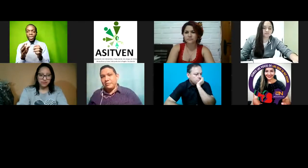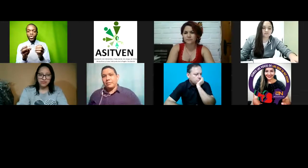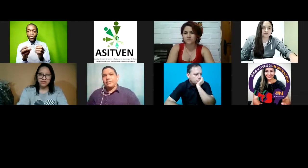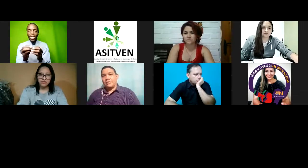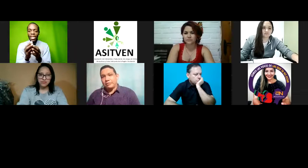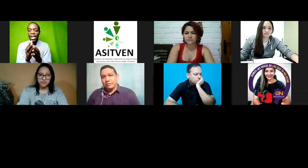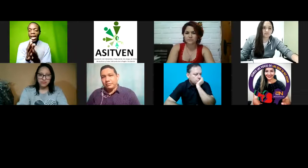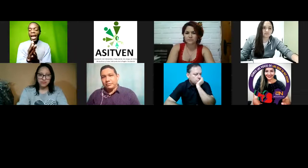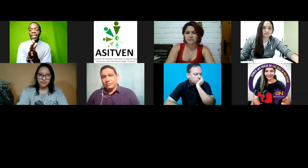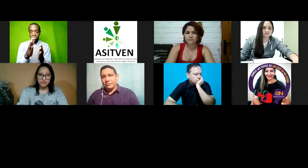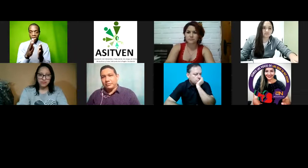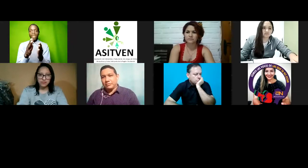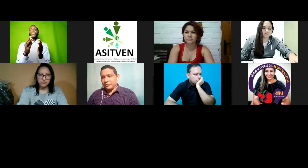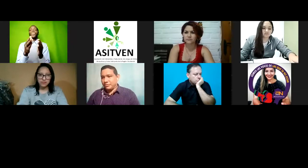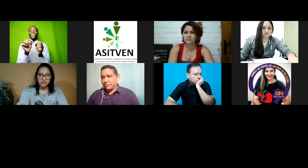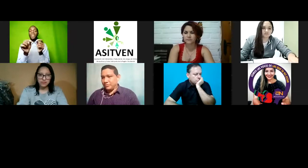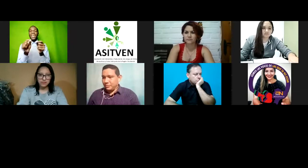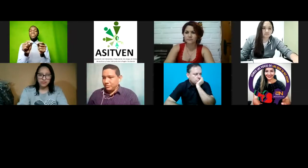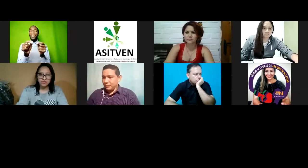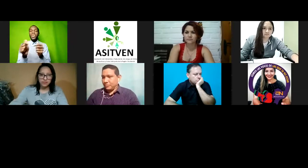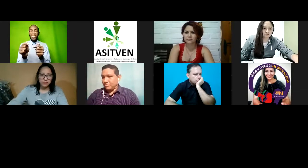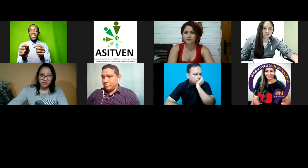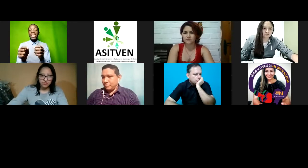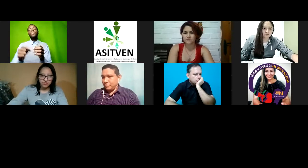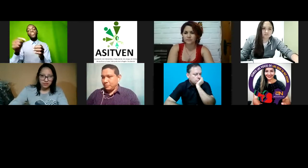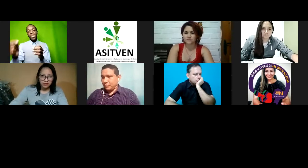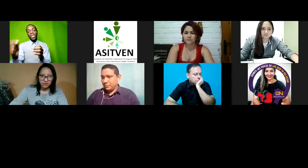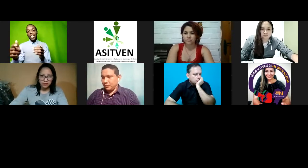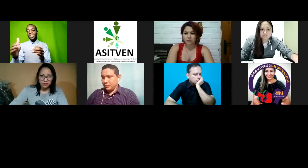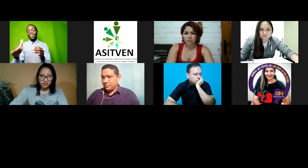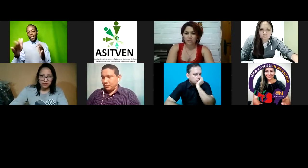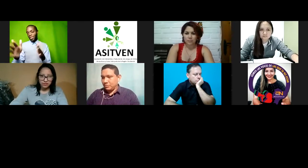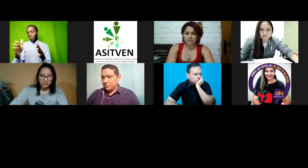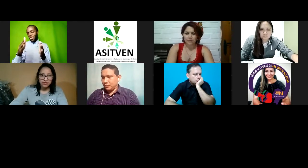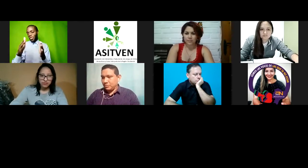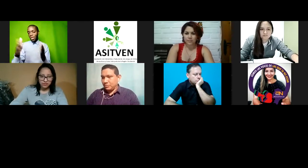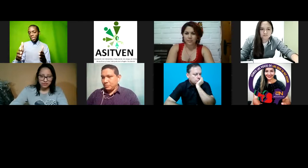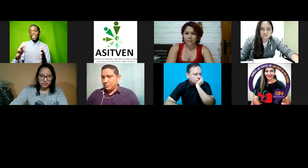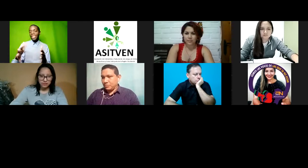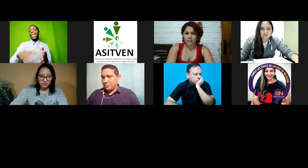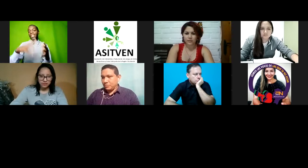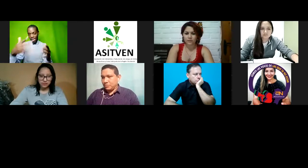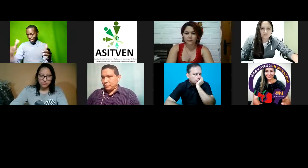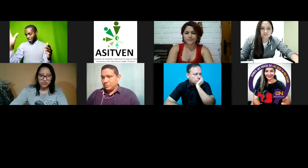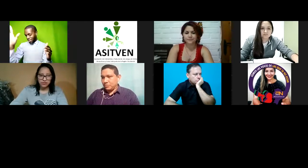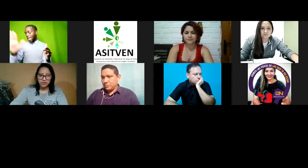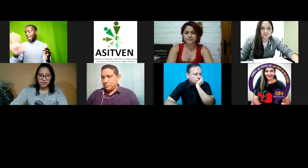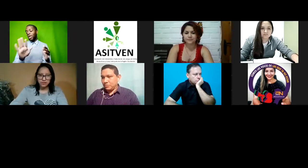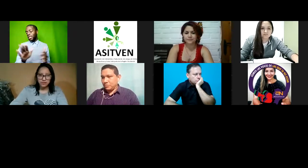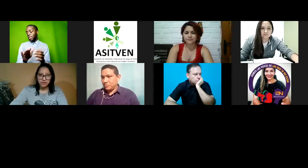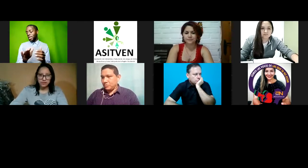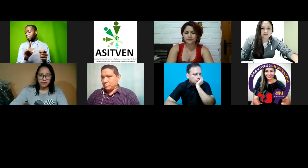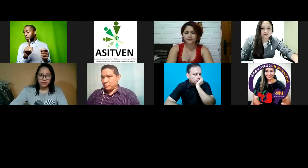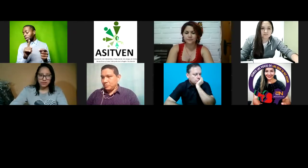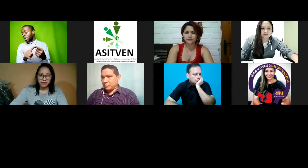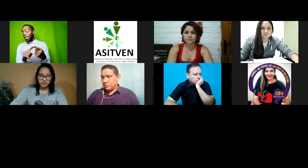que como entró tarde alguien, voy entonces a explicar rapidito qué van a hacer. Y entonces termino de presentarse y se quedan con la